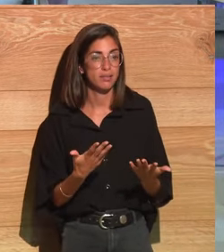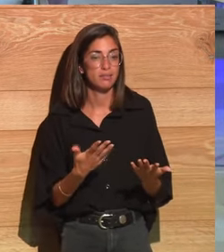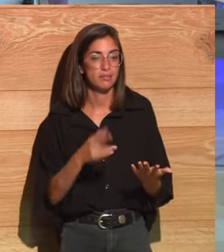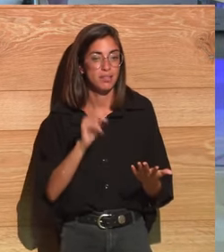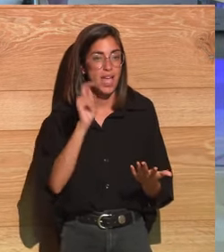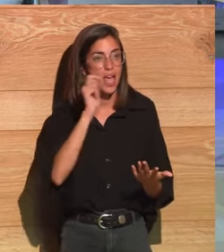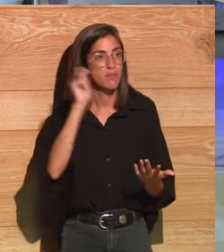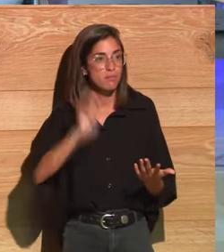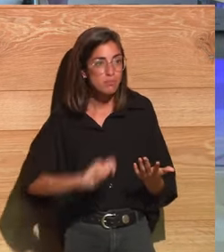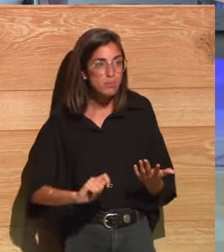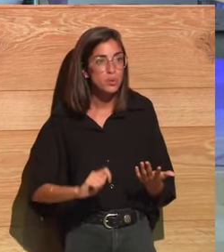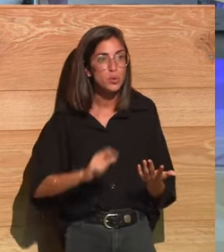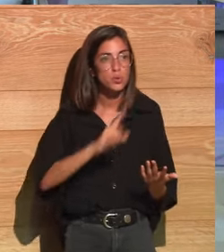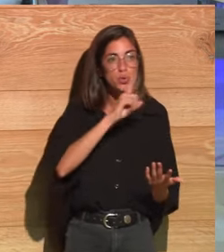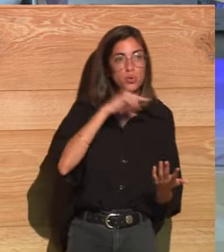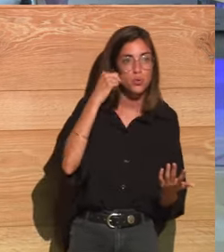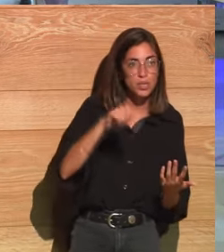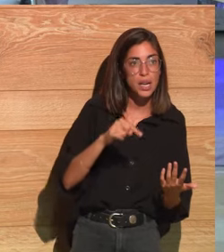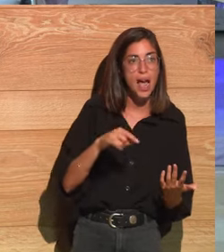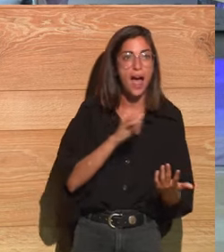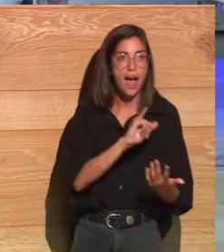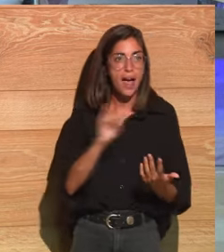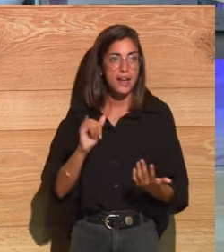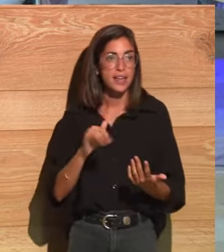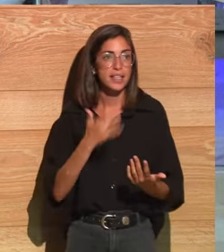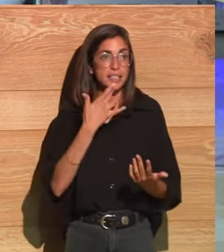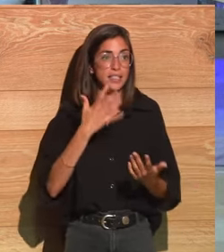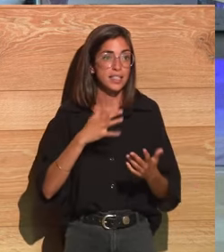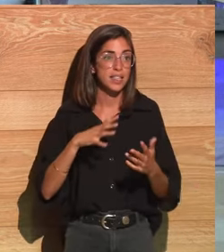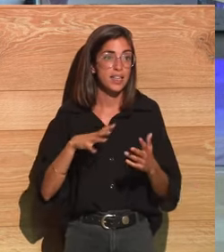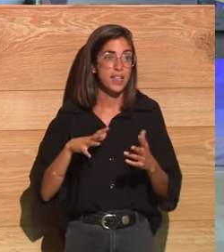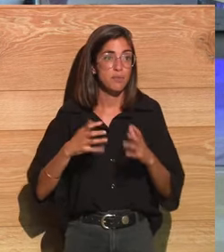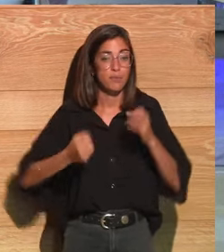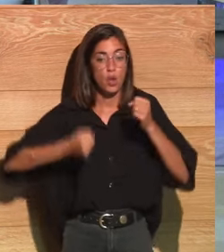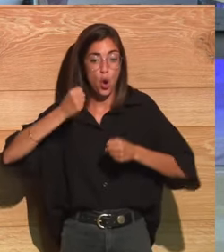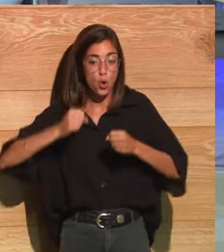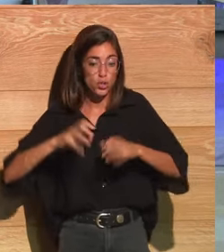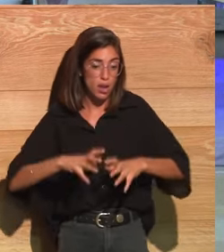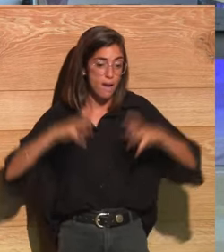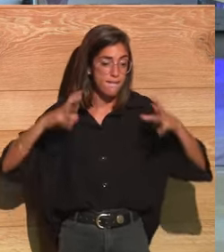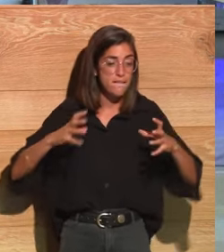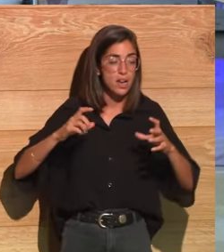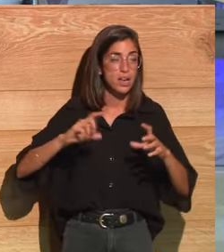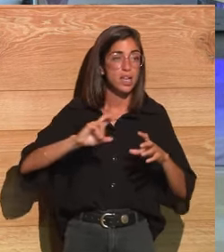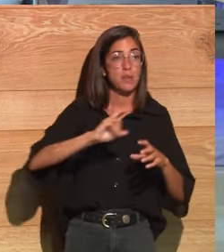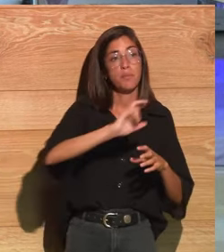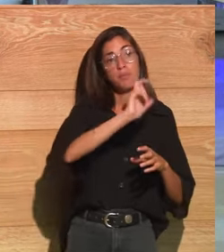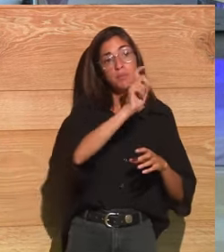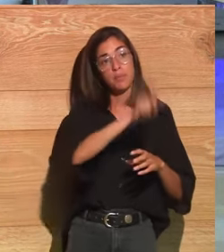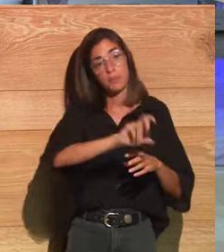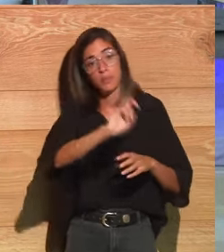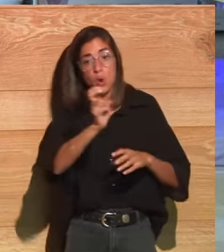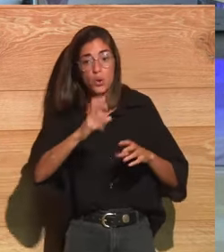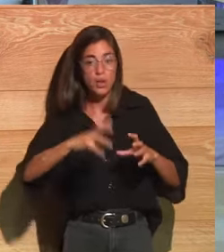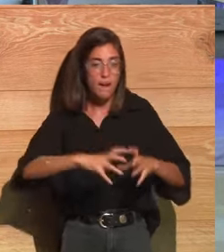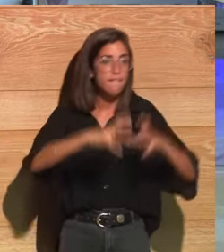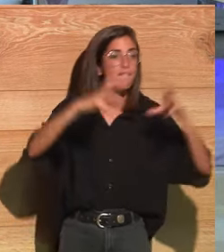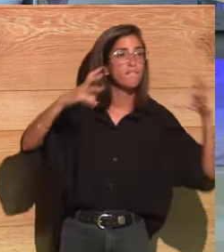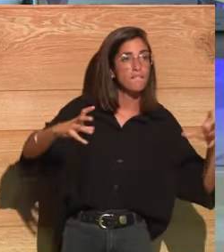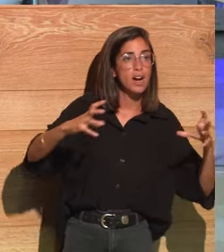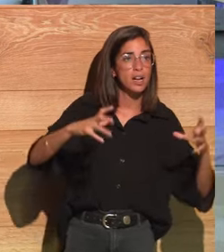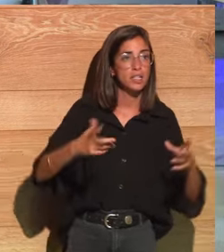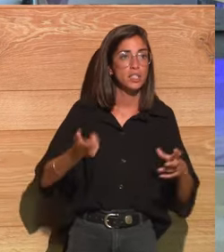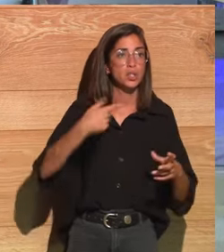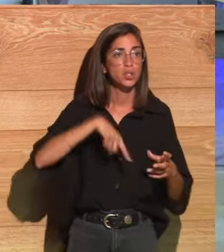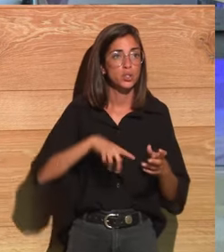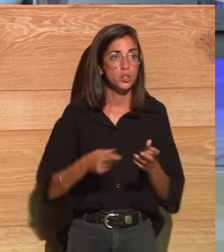un tanque, un arma más fuerte y otro la siguiente. Pues aquí con los virus y las bacterias lo mismo, nuestro sistema inmune, y ellos ponen una variante.